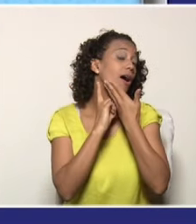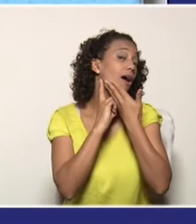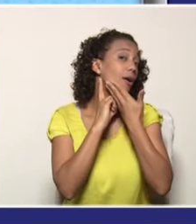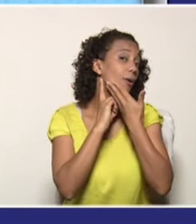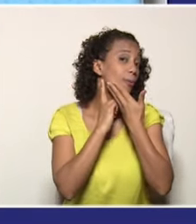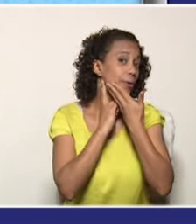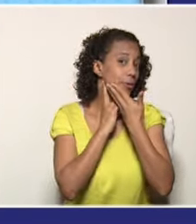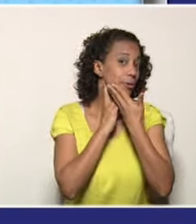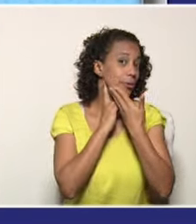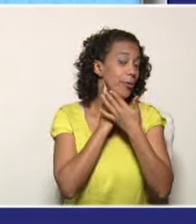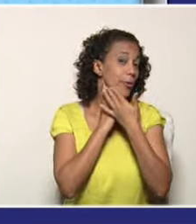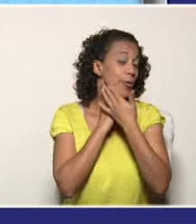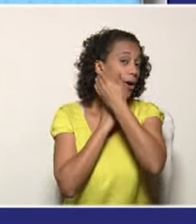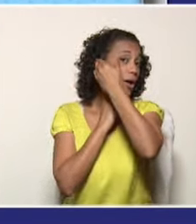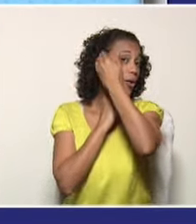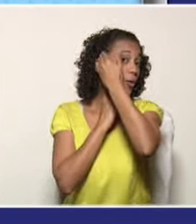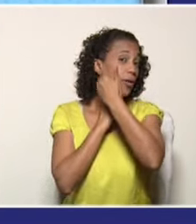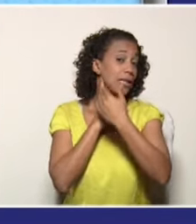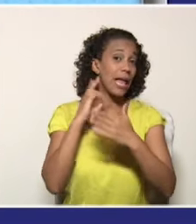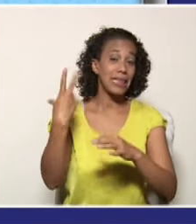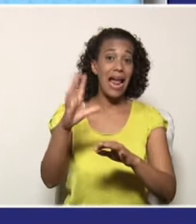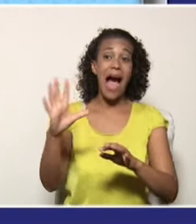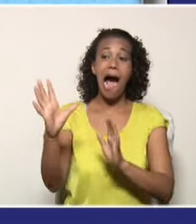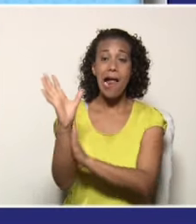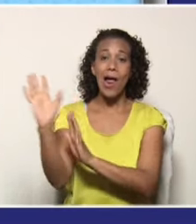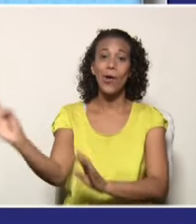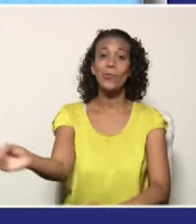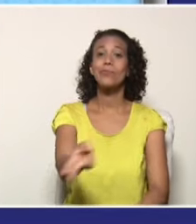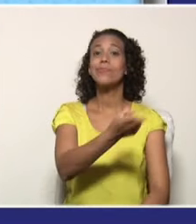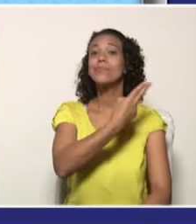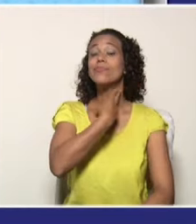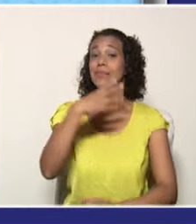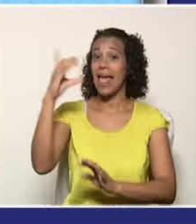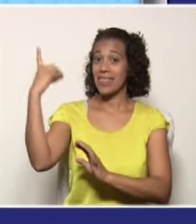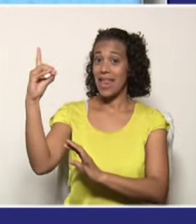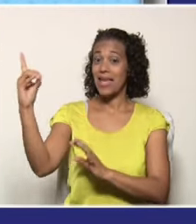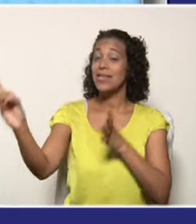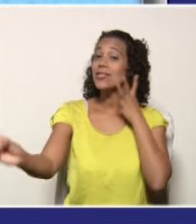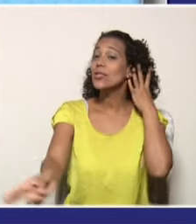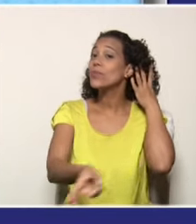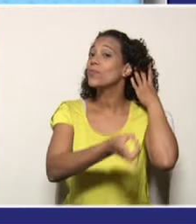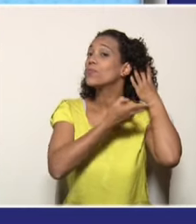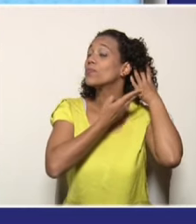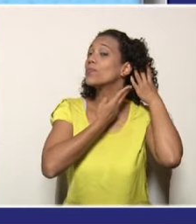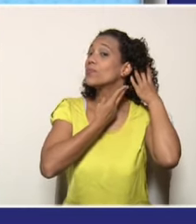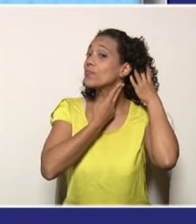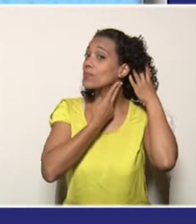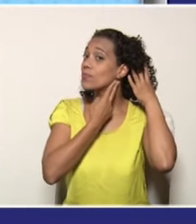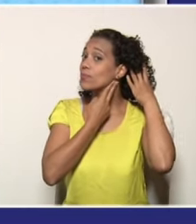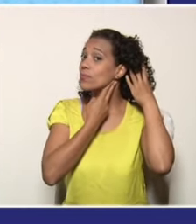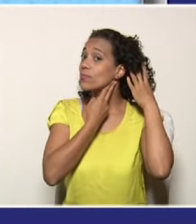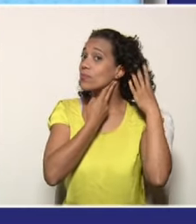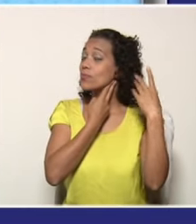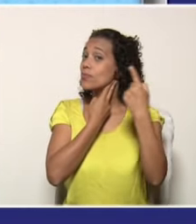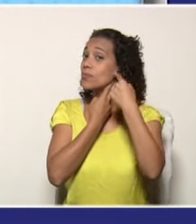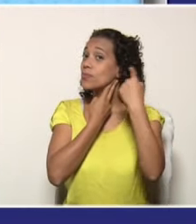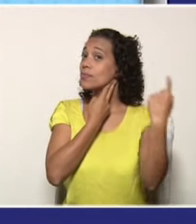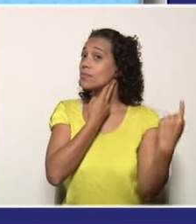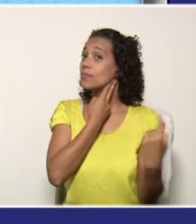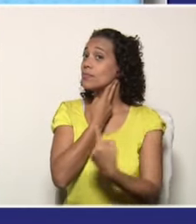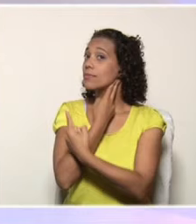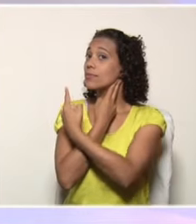mentón, hacia el lado izquierdo, es decir, de esta forma, como lo muestra